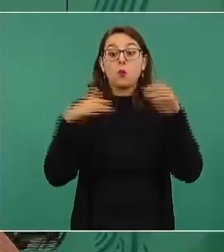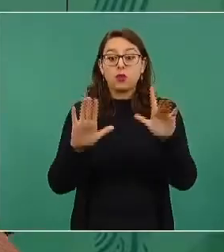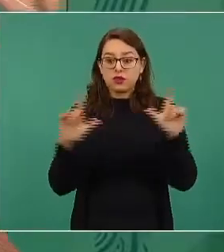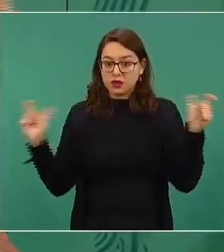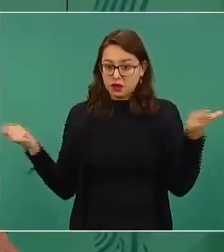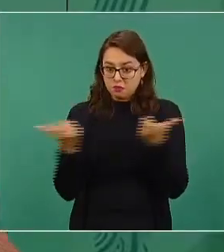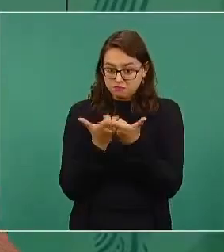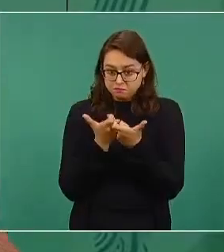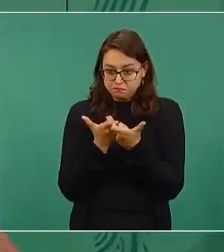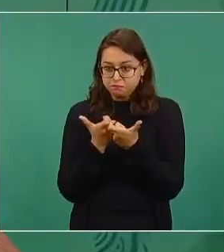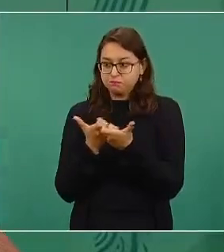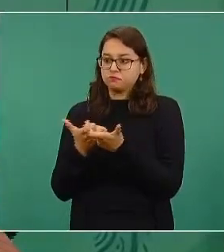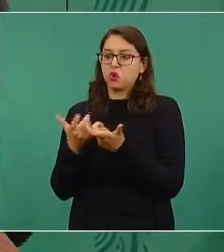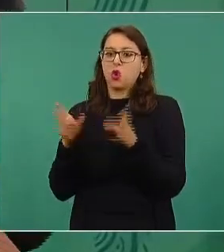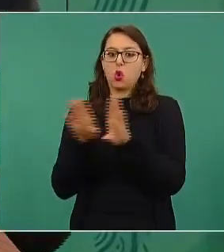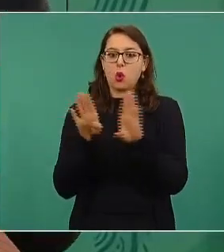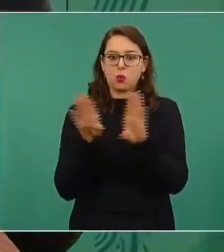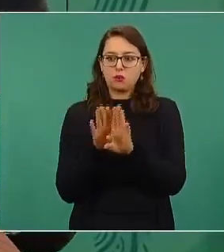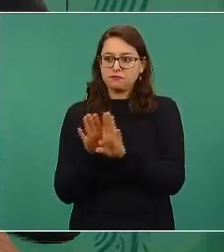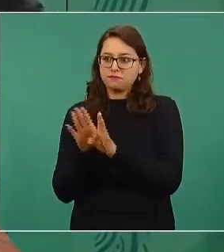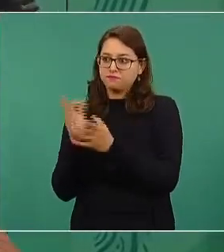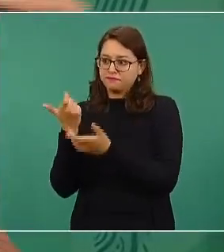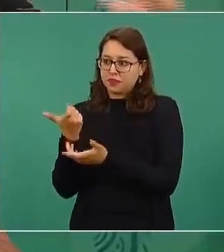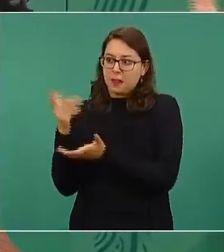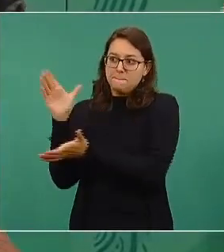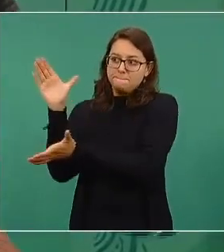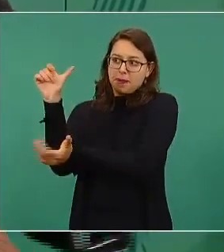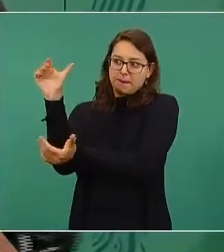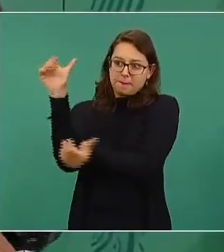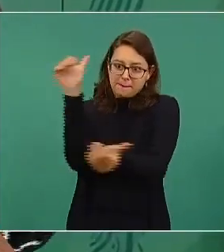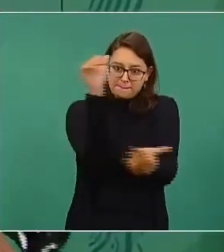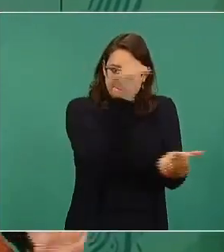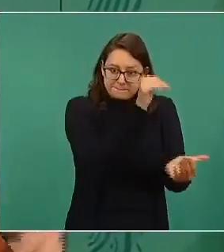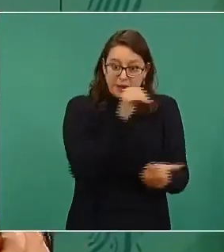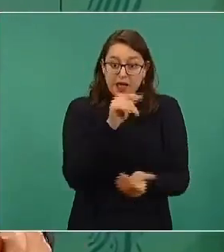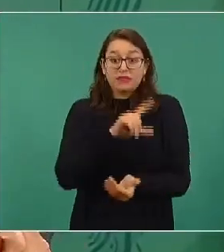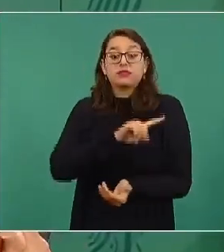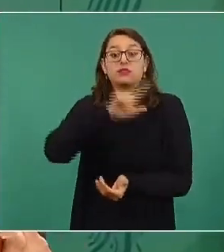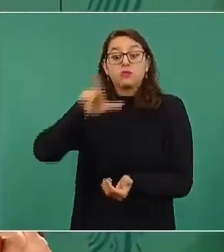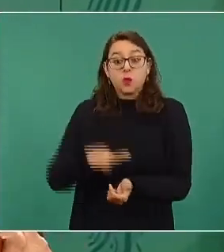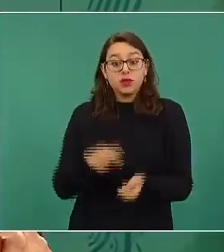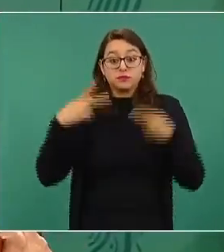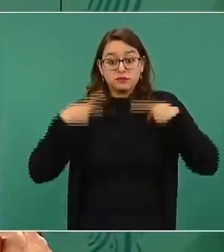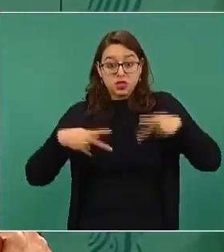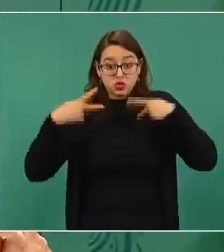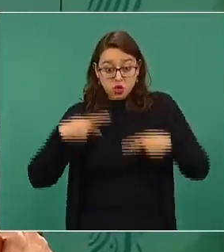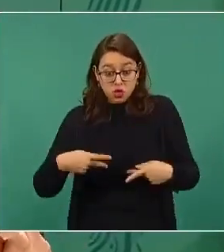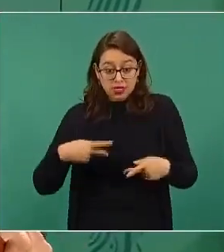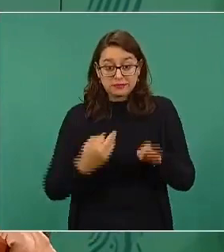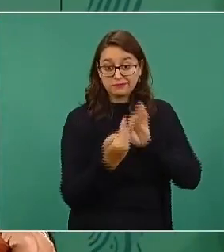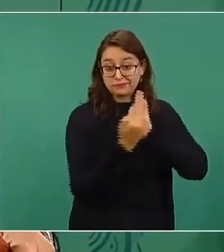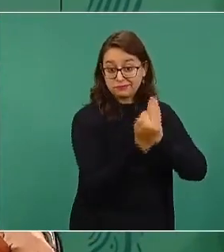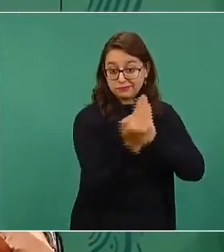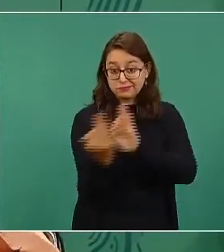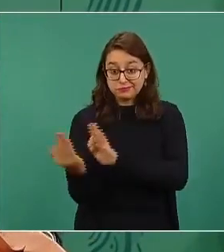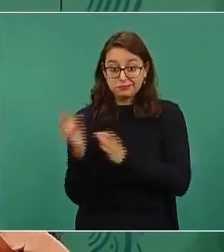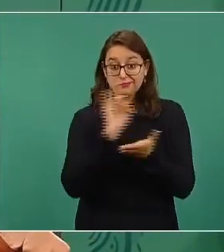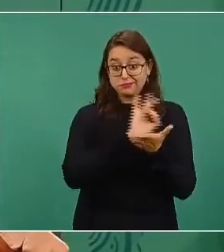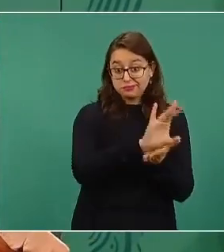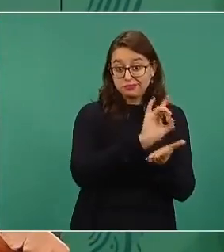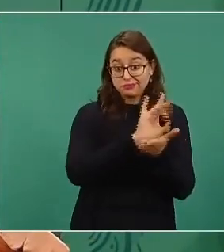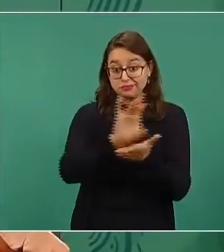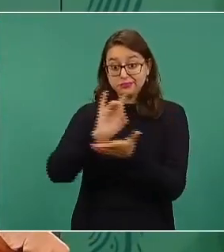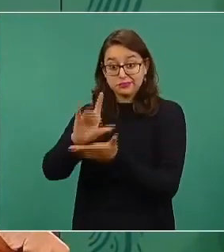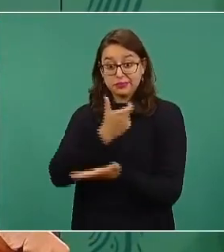de recaudación y de dispersión de estos recursos, empezando por hacer un censo